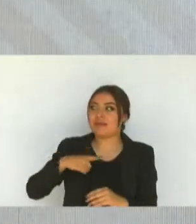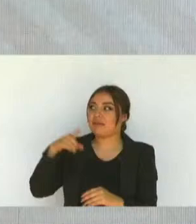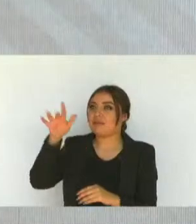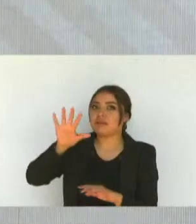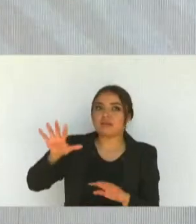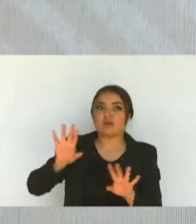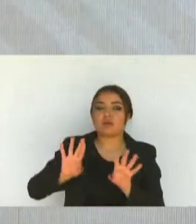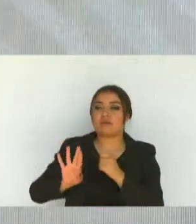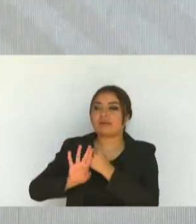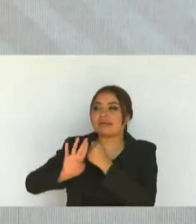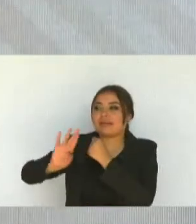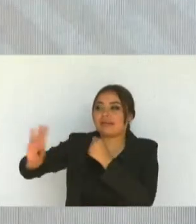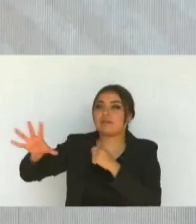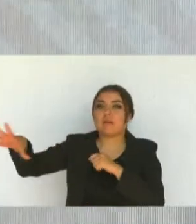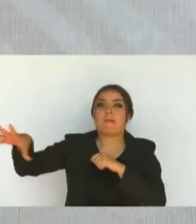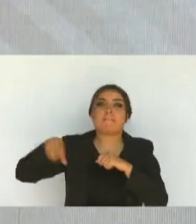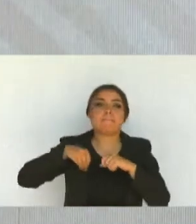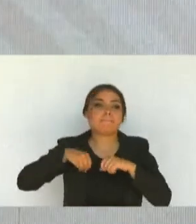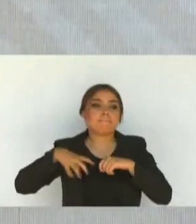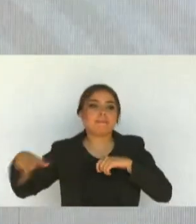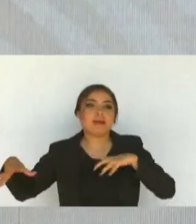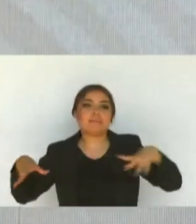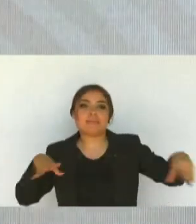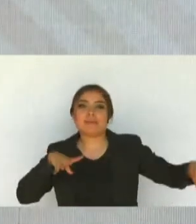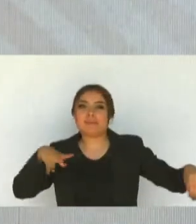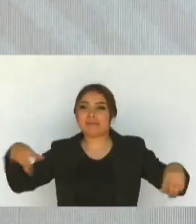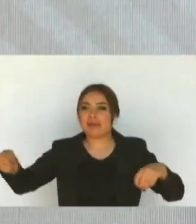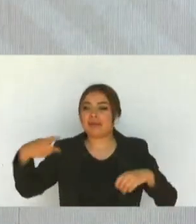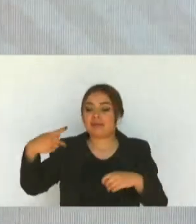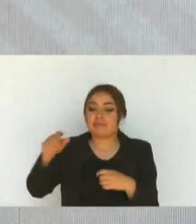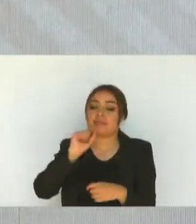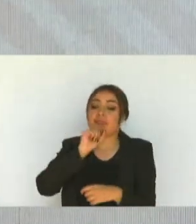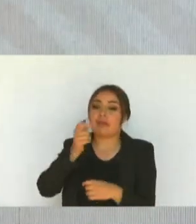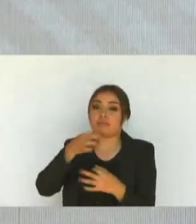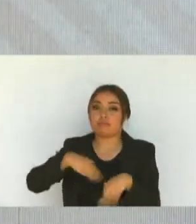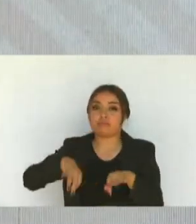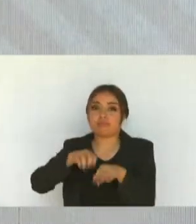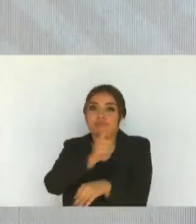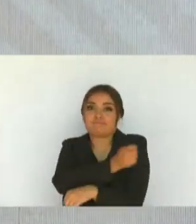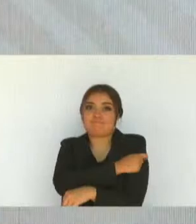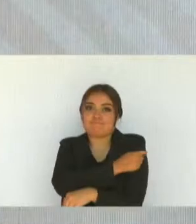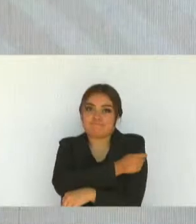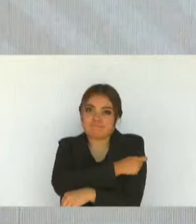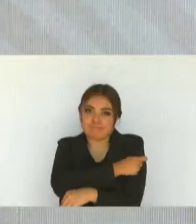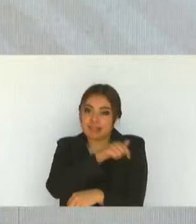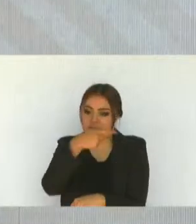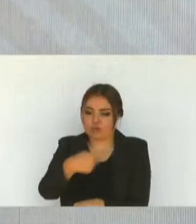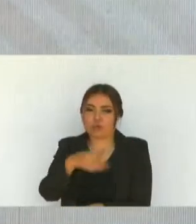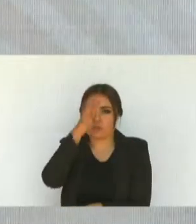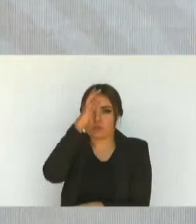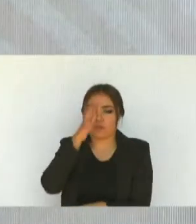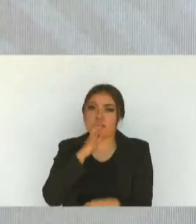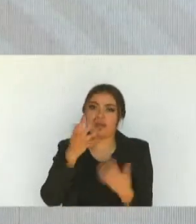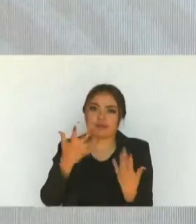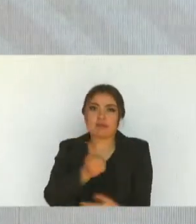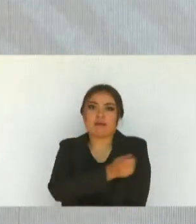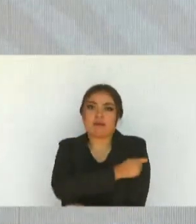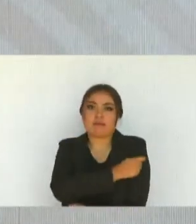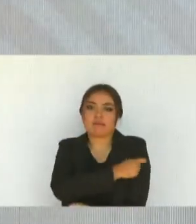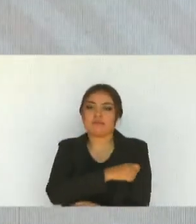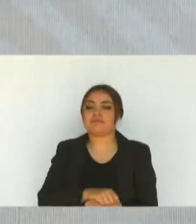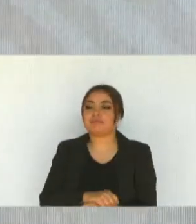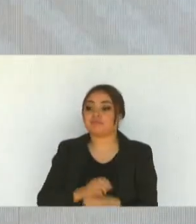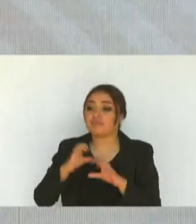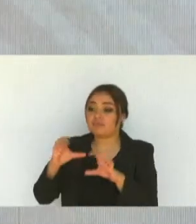eso lo estamos haciendo bien, los altos niveles de vacunación, que también Coahuila tiene un alto nivel ya de vacunación, la protección a los